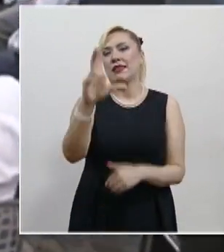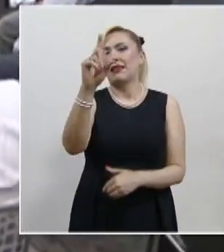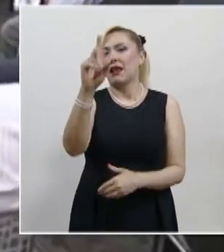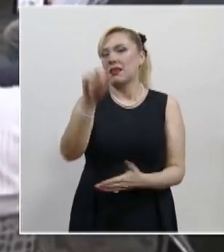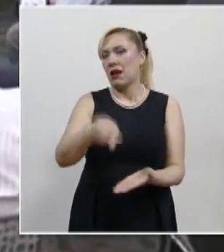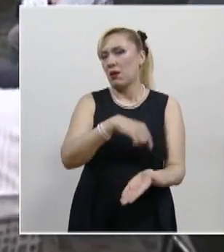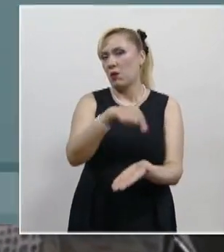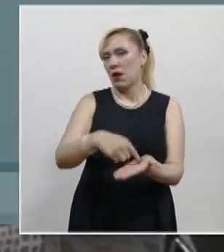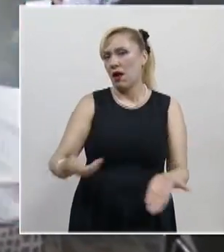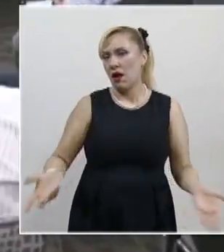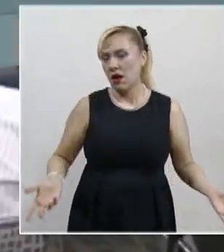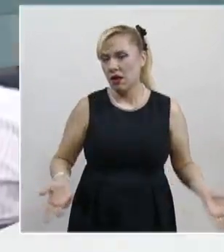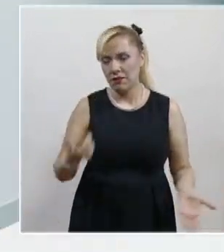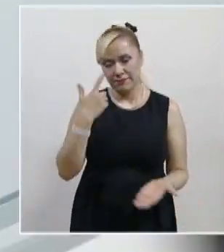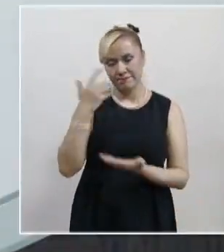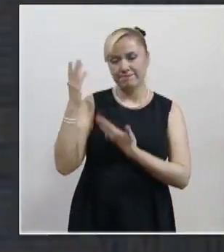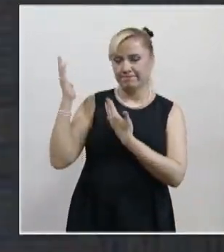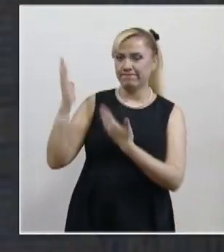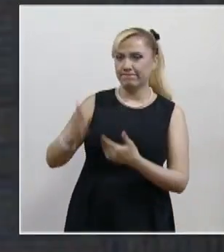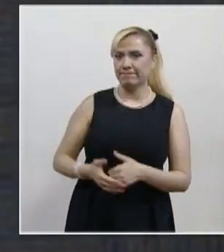Escuchemos lo que dijo.